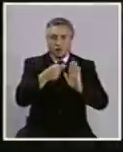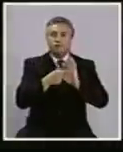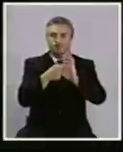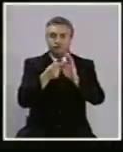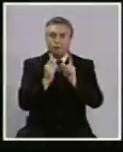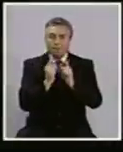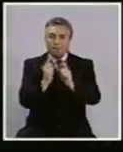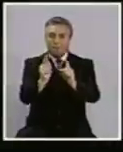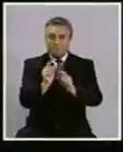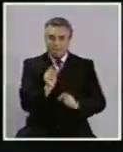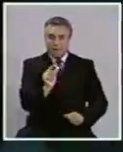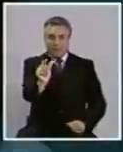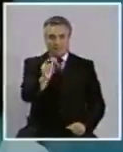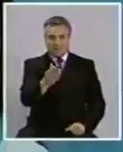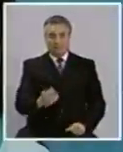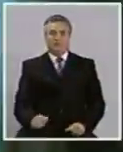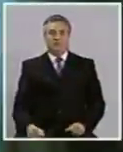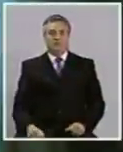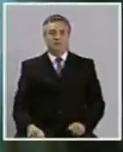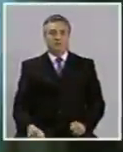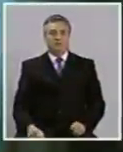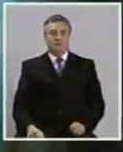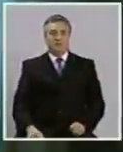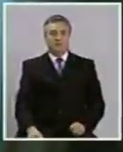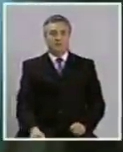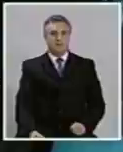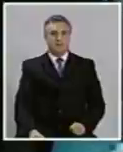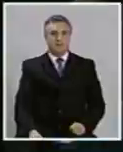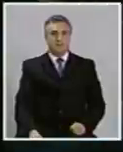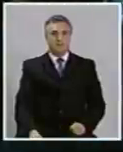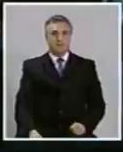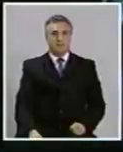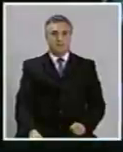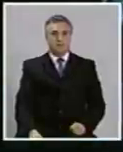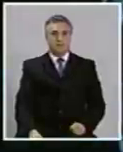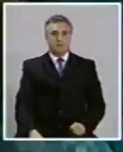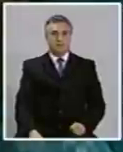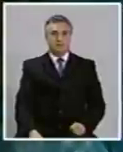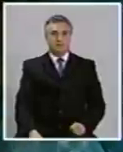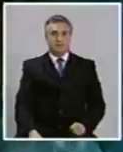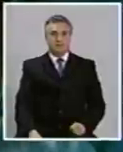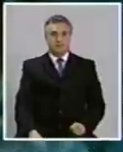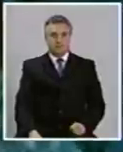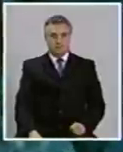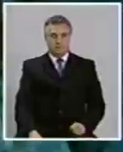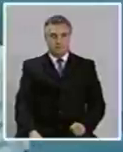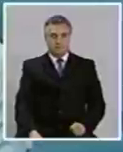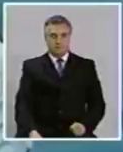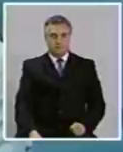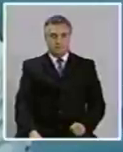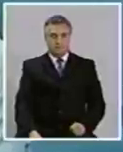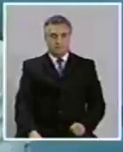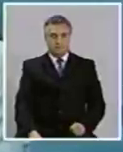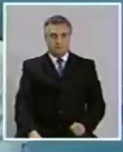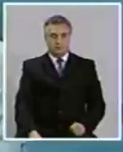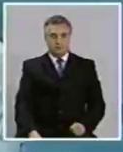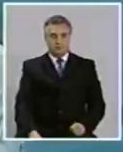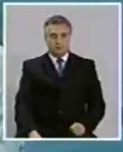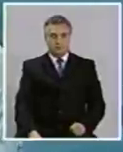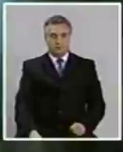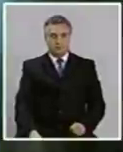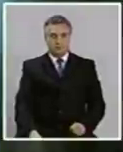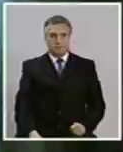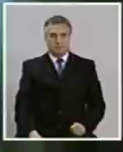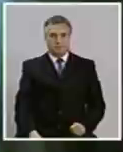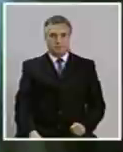adelanto. What's the S stand for? It's not an S. On my world, it means hope. Well, here it's